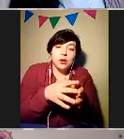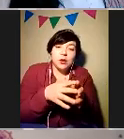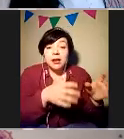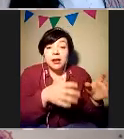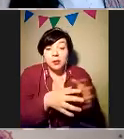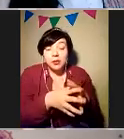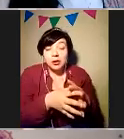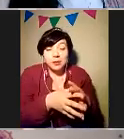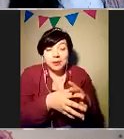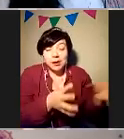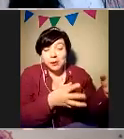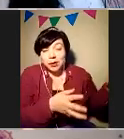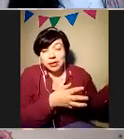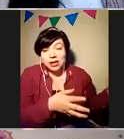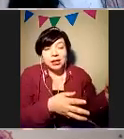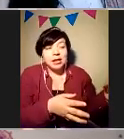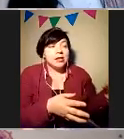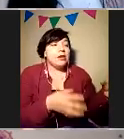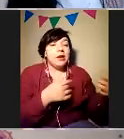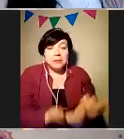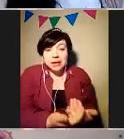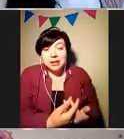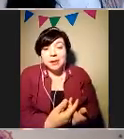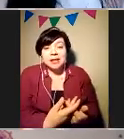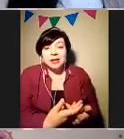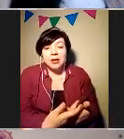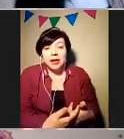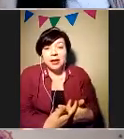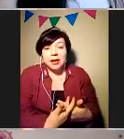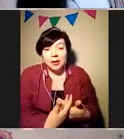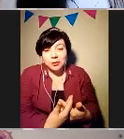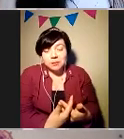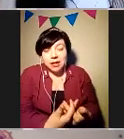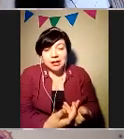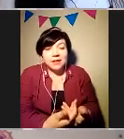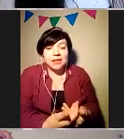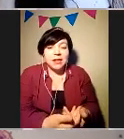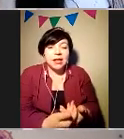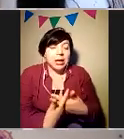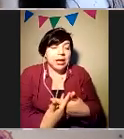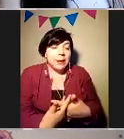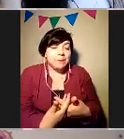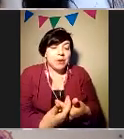países no es solo reducir basura a la producción, como decíamos recién, sino además que pasa esto de que, claro, a través de